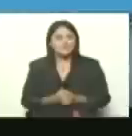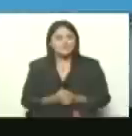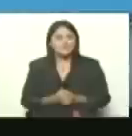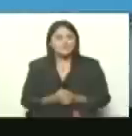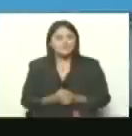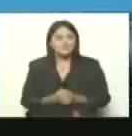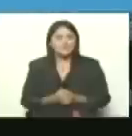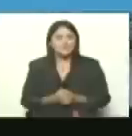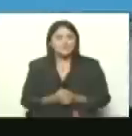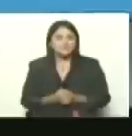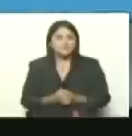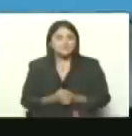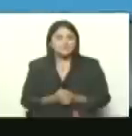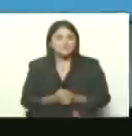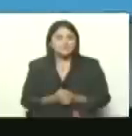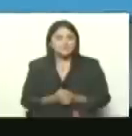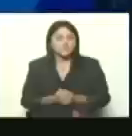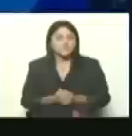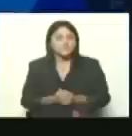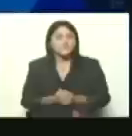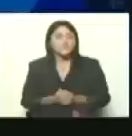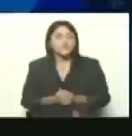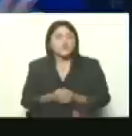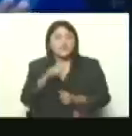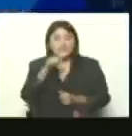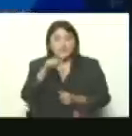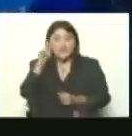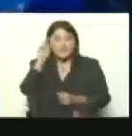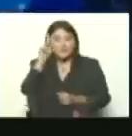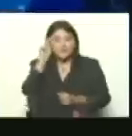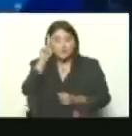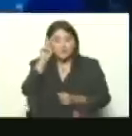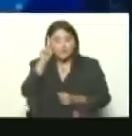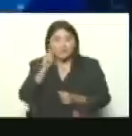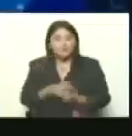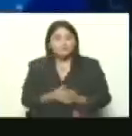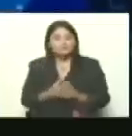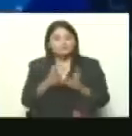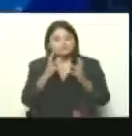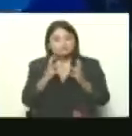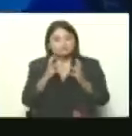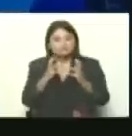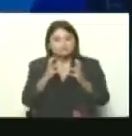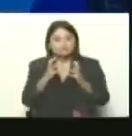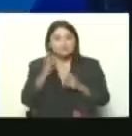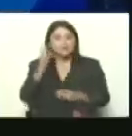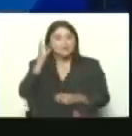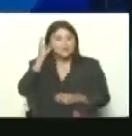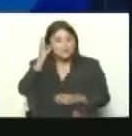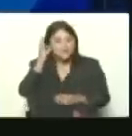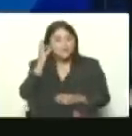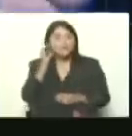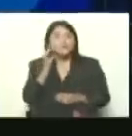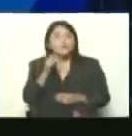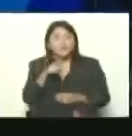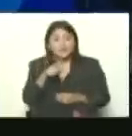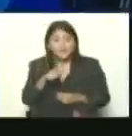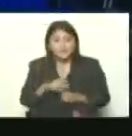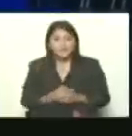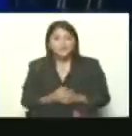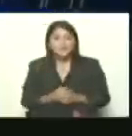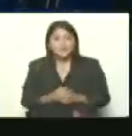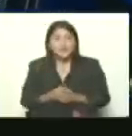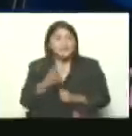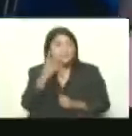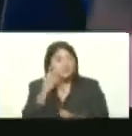cerquita. Presidente, la profesora es un ejemplo de miles y miles de mujeres luchadoras con experiencia comunitaria que se han sumado a